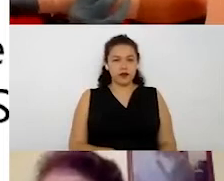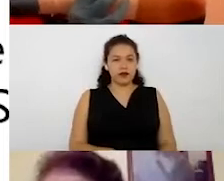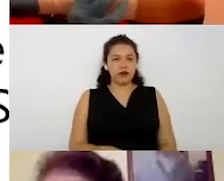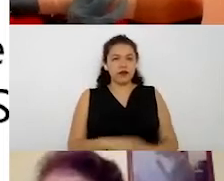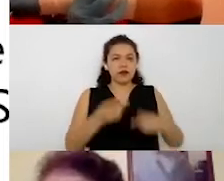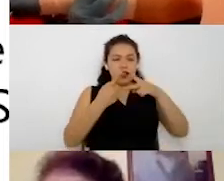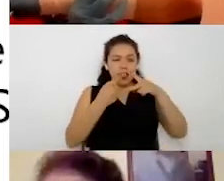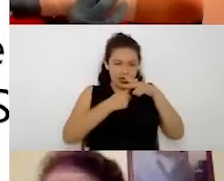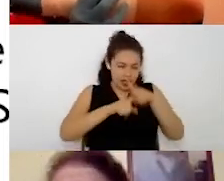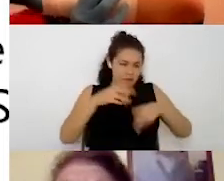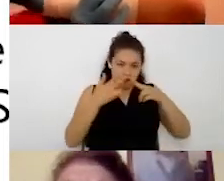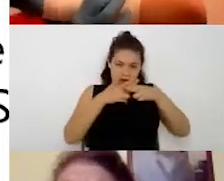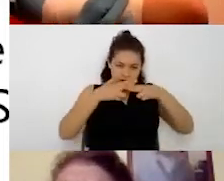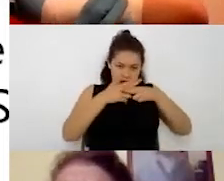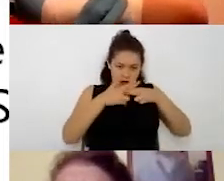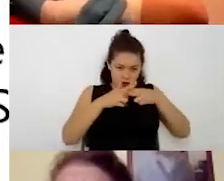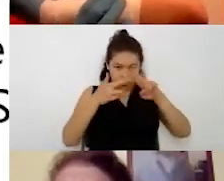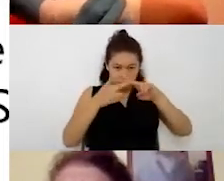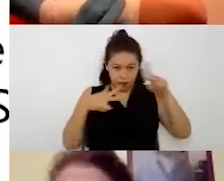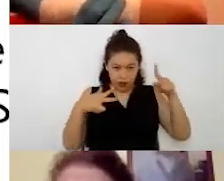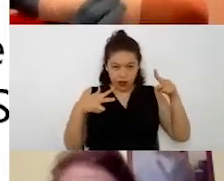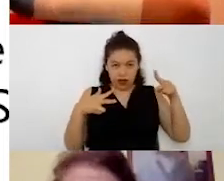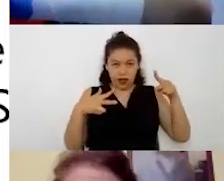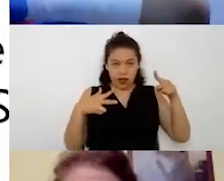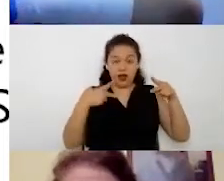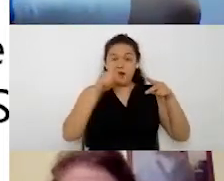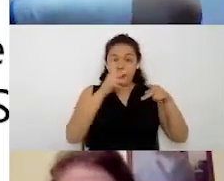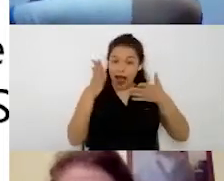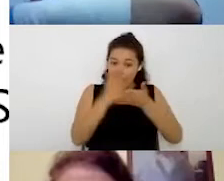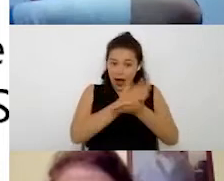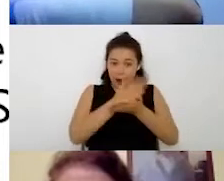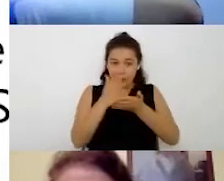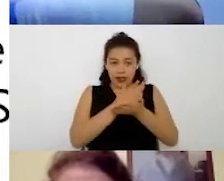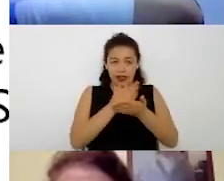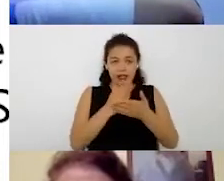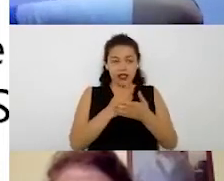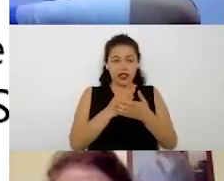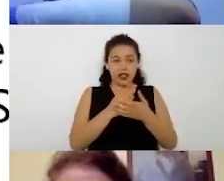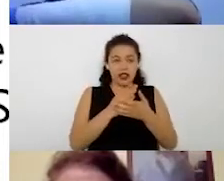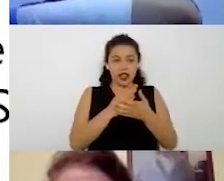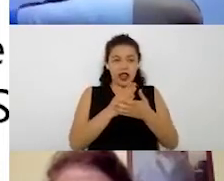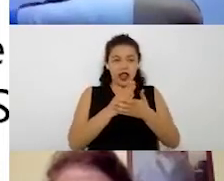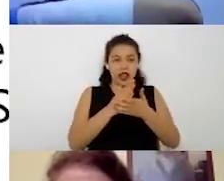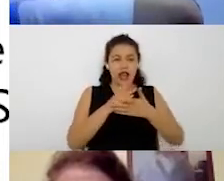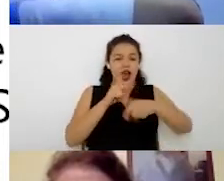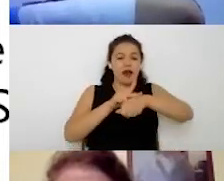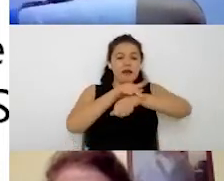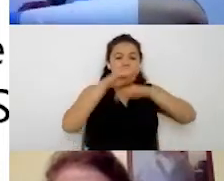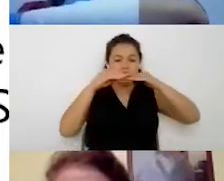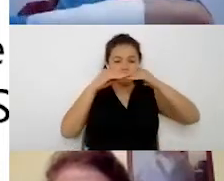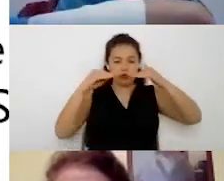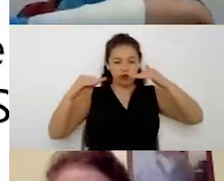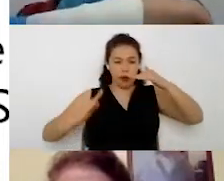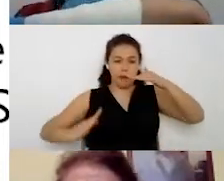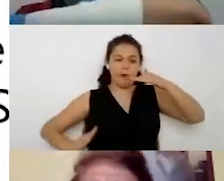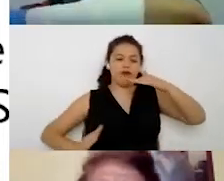está roto, se fracturó. Pero, además, perforó lo que es la piel. Entonces, va a